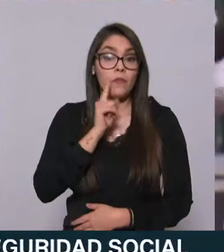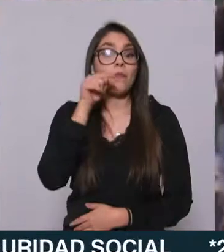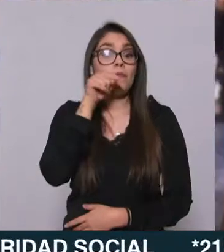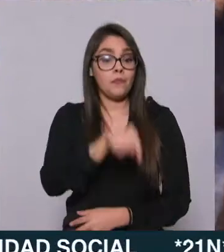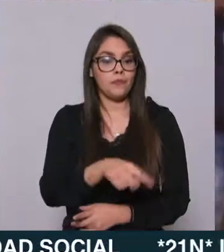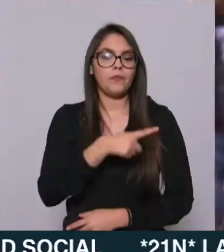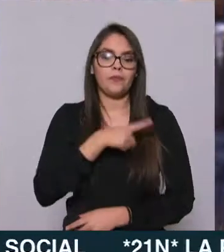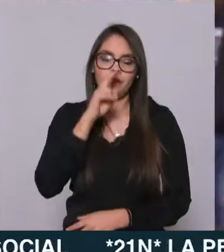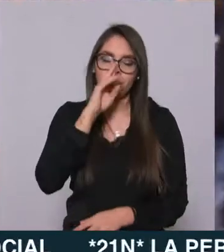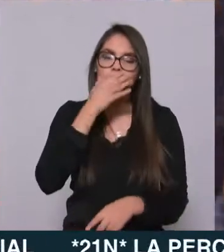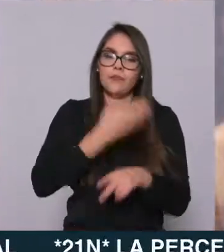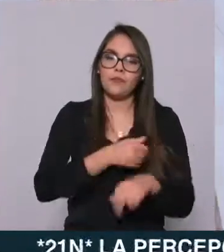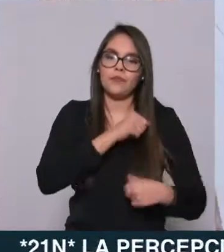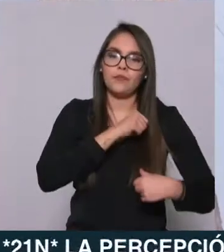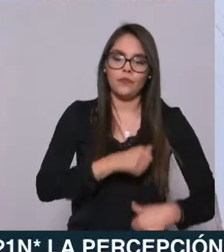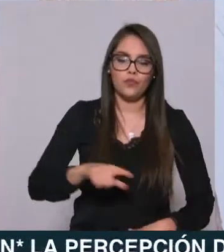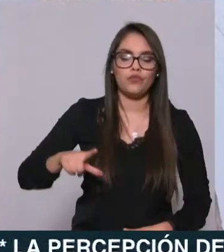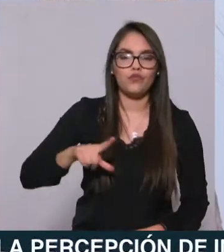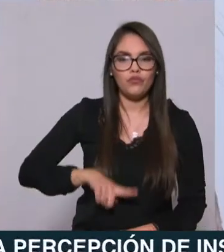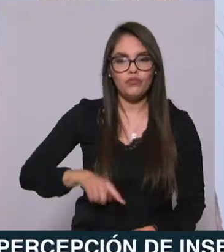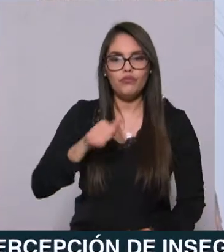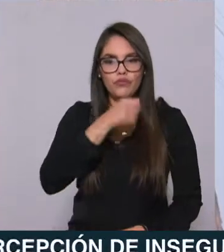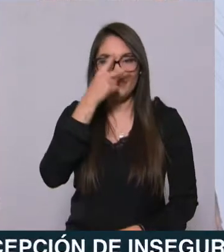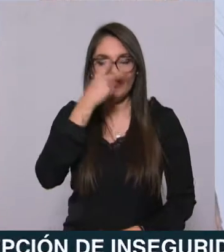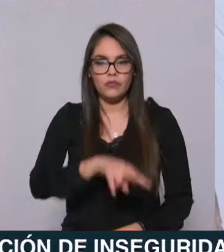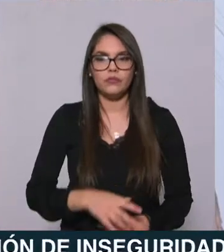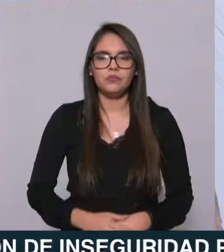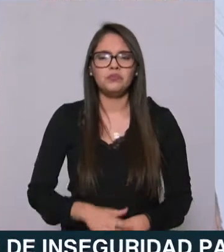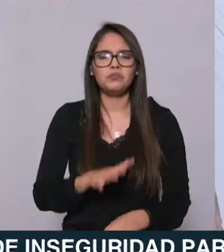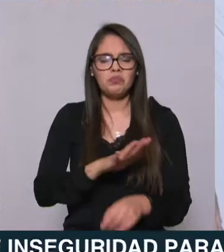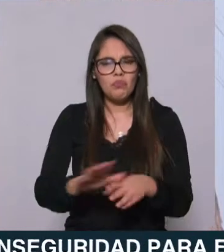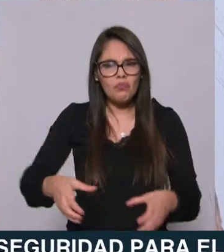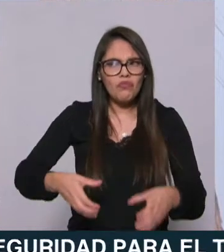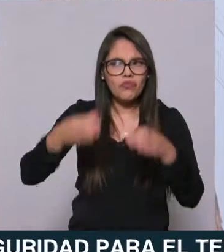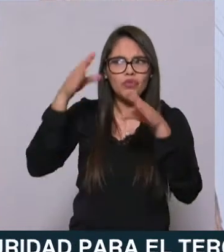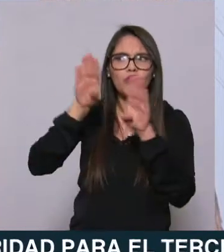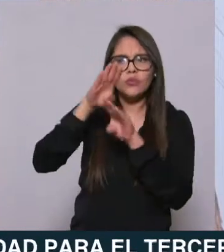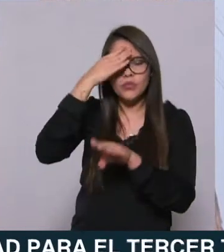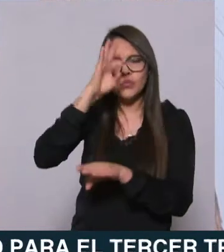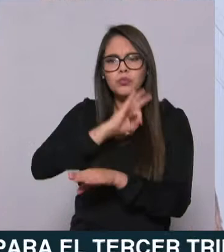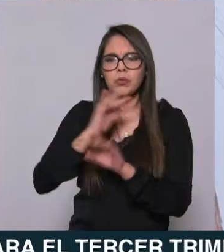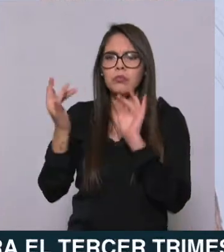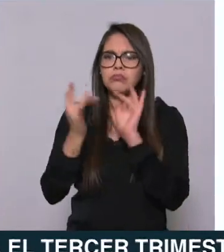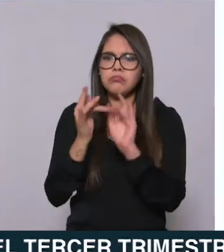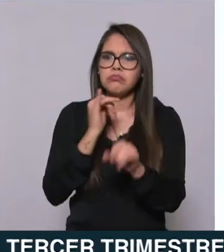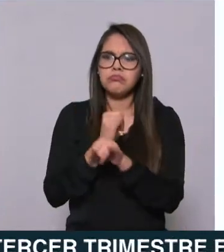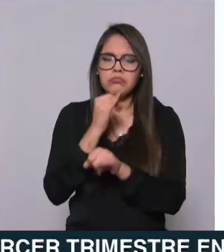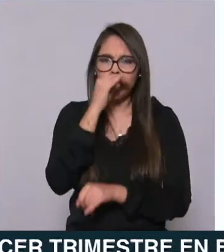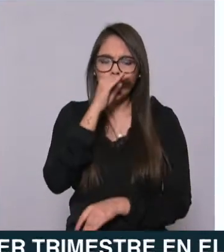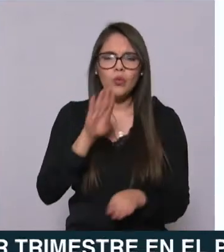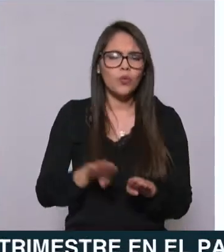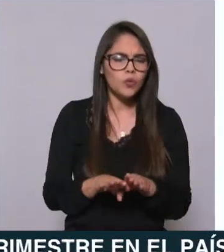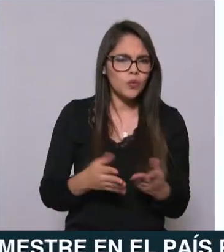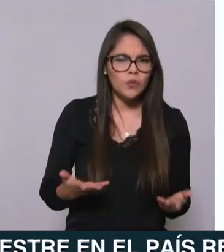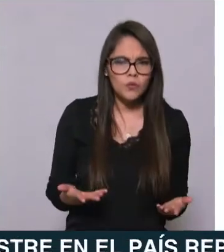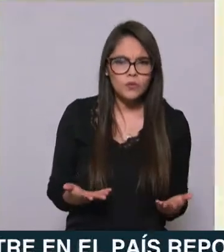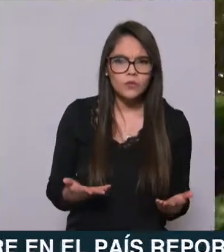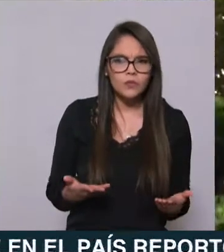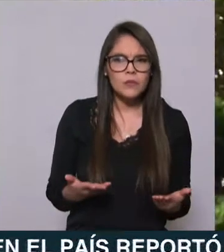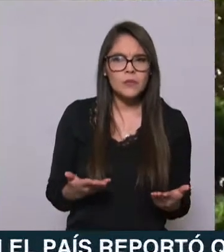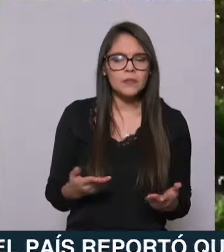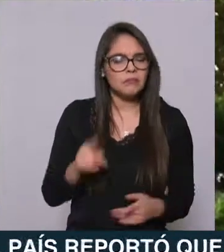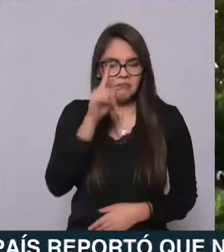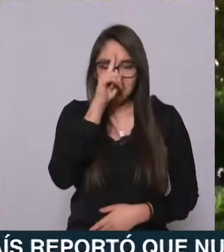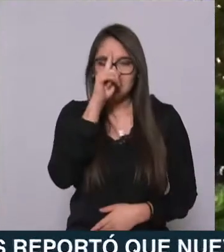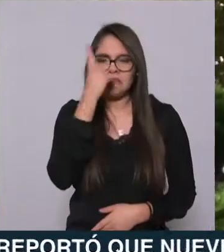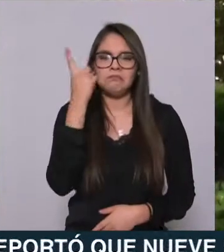proveer el gobierno de la ciudad. Pero, ¿cuáles son estos postes y cómo se puede tener Internet gratuito? El procedimiento es sencillo.